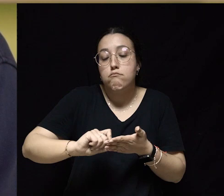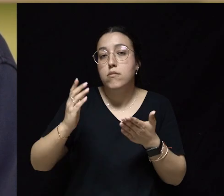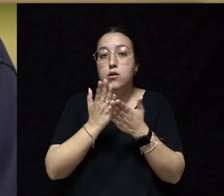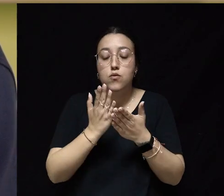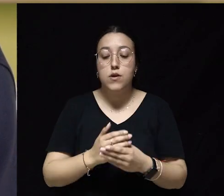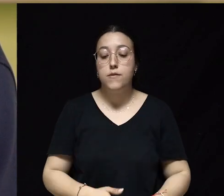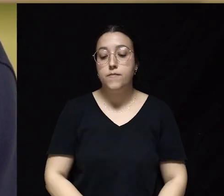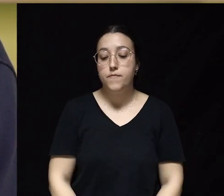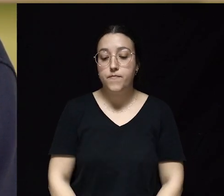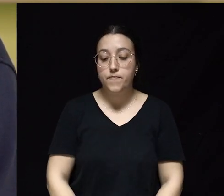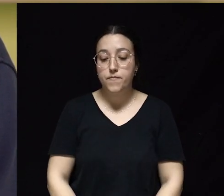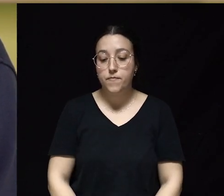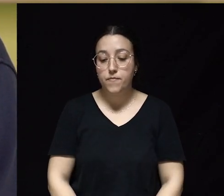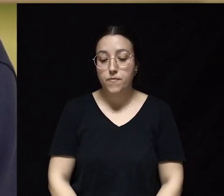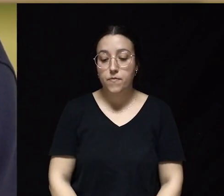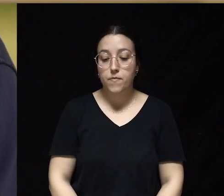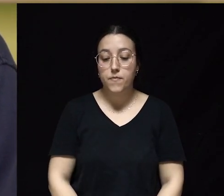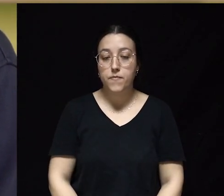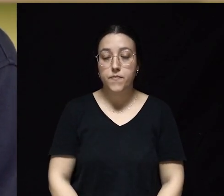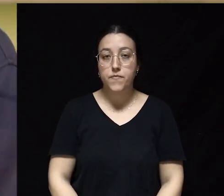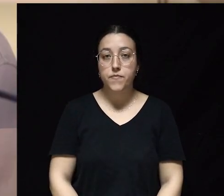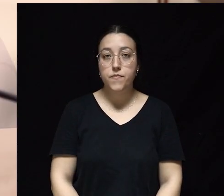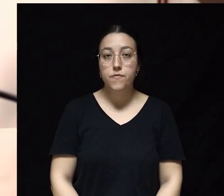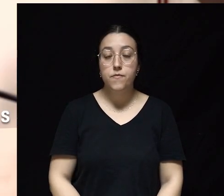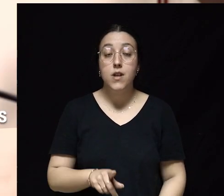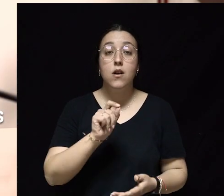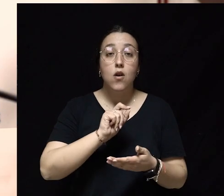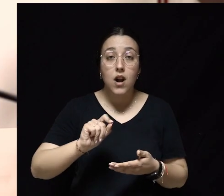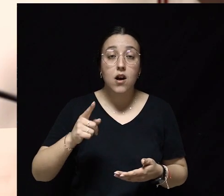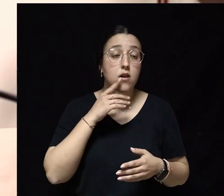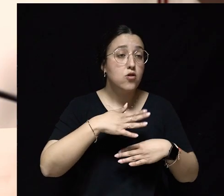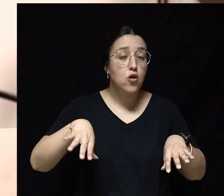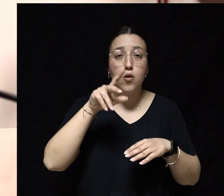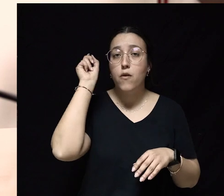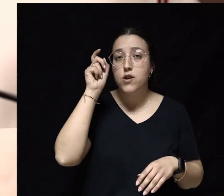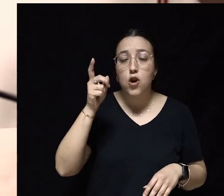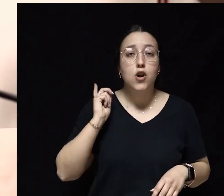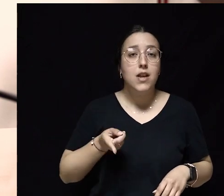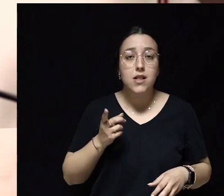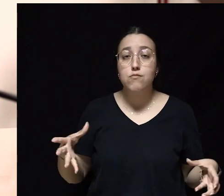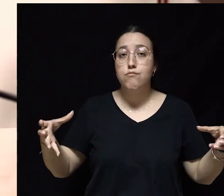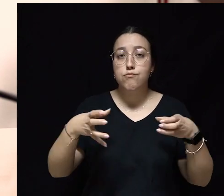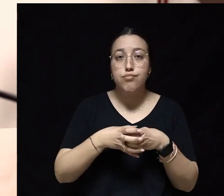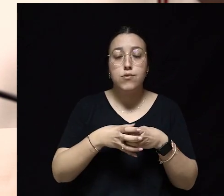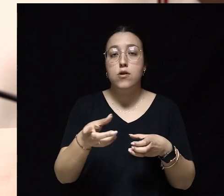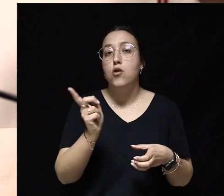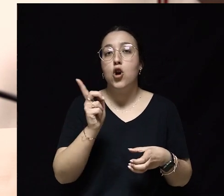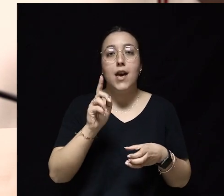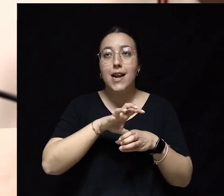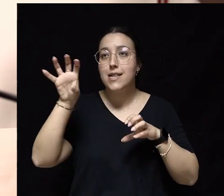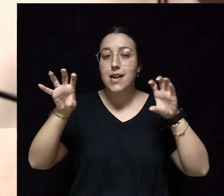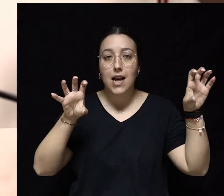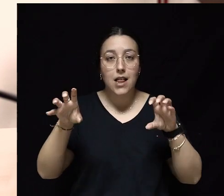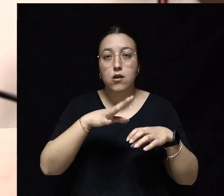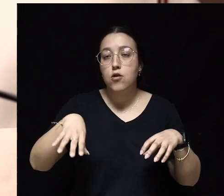de otra índole que de otra forma no lo harían estas familias. Desde el colegio, desde el equipo directivo, desde el